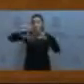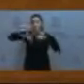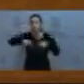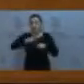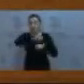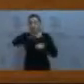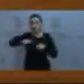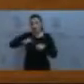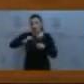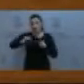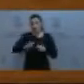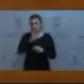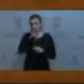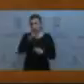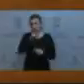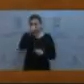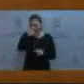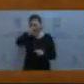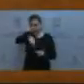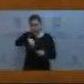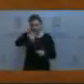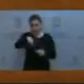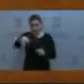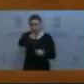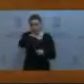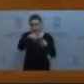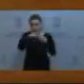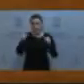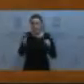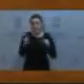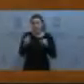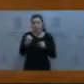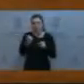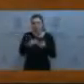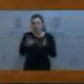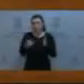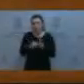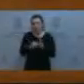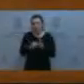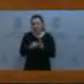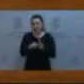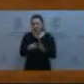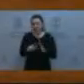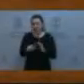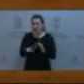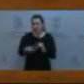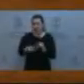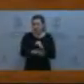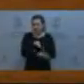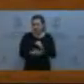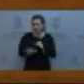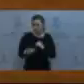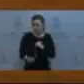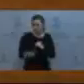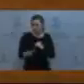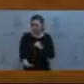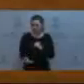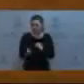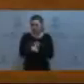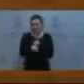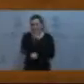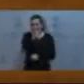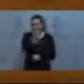socialistas de la comarca. Un plan rácano, poco trabajado y claramente insuficiente. Un ejemplo,